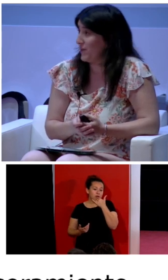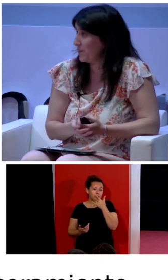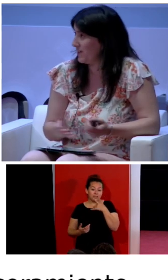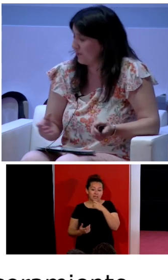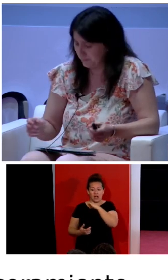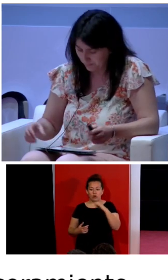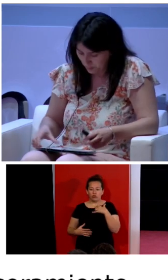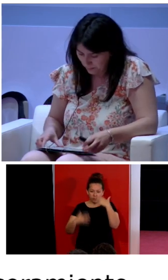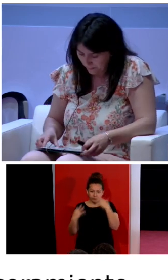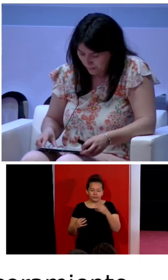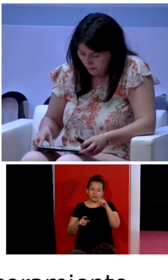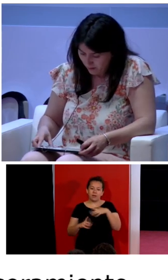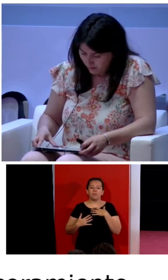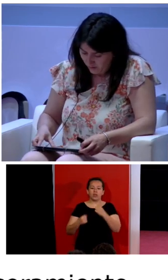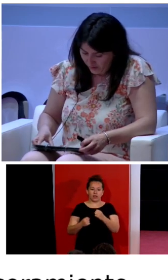y de empoderamiento.